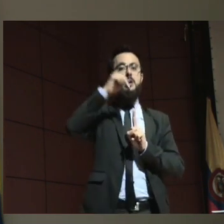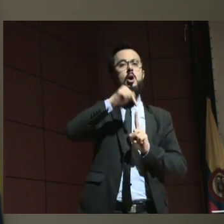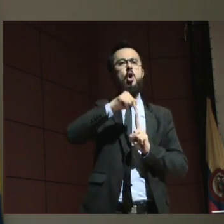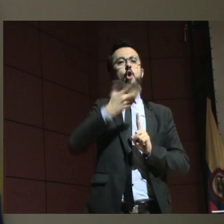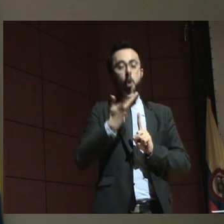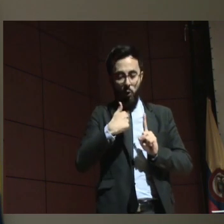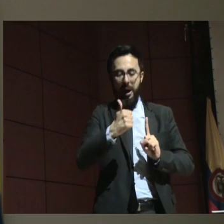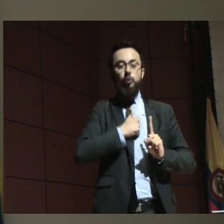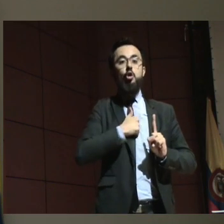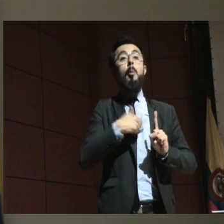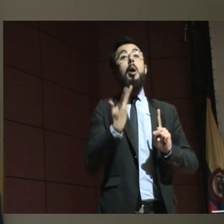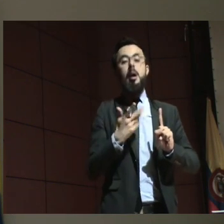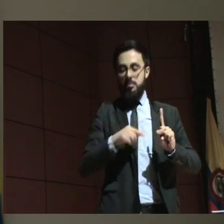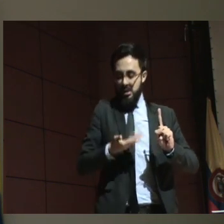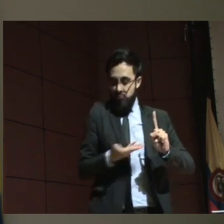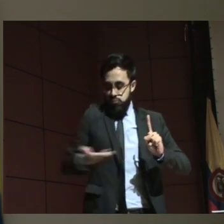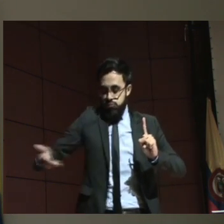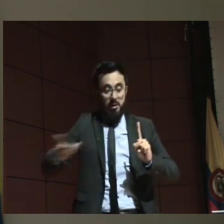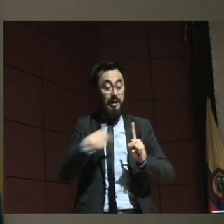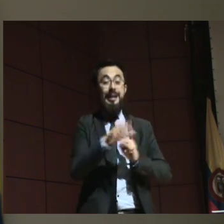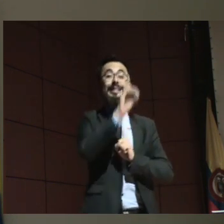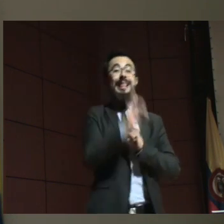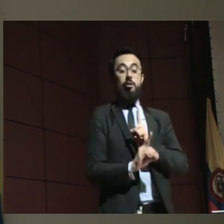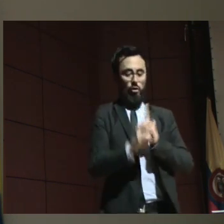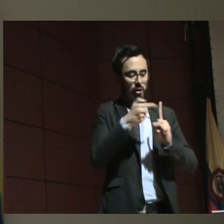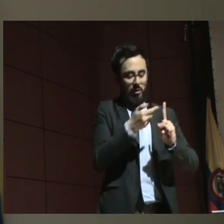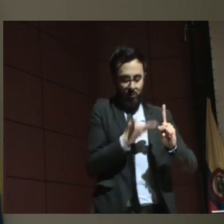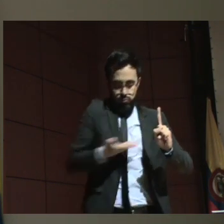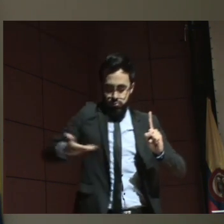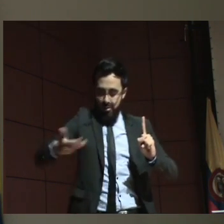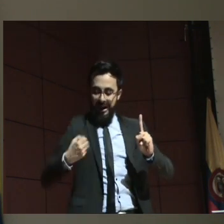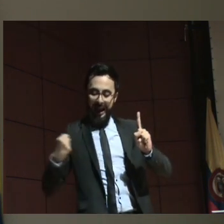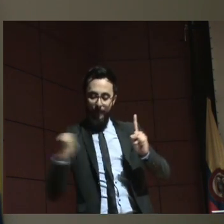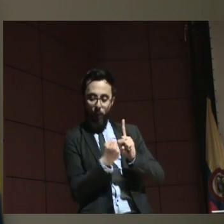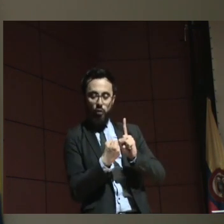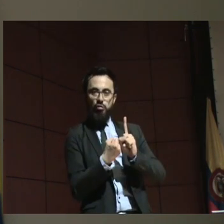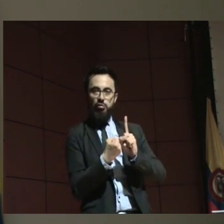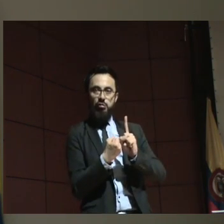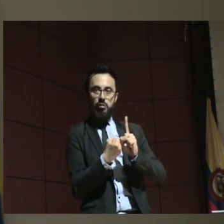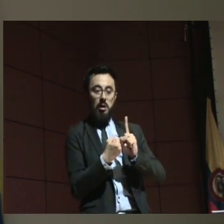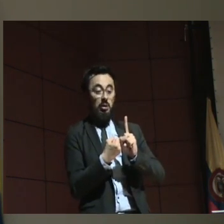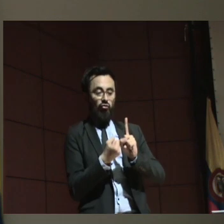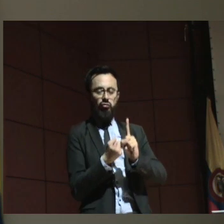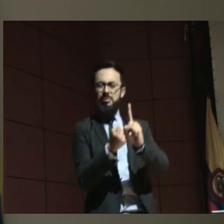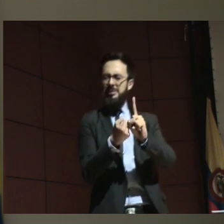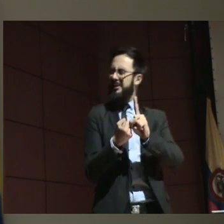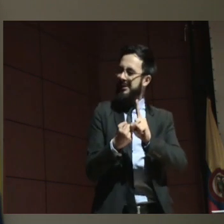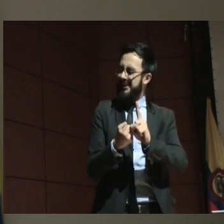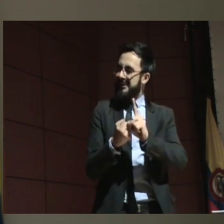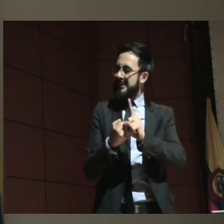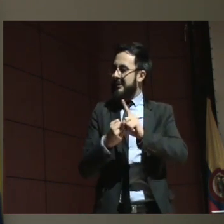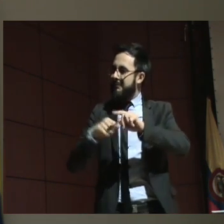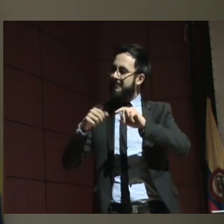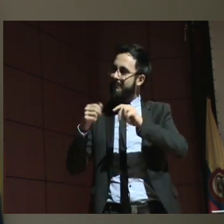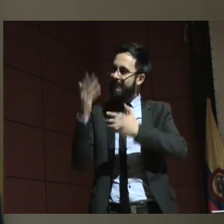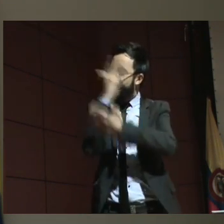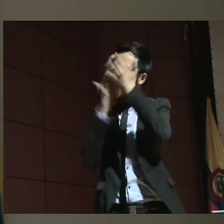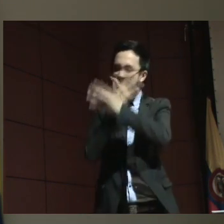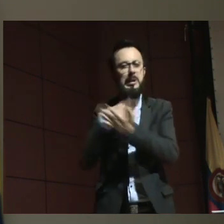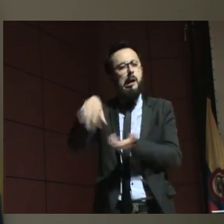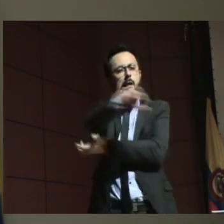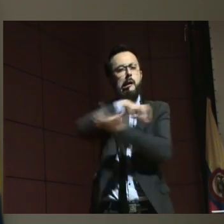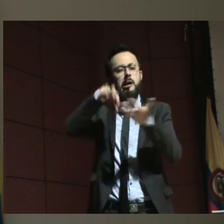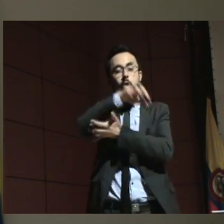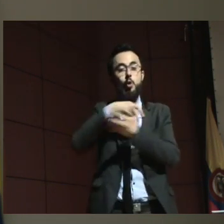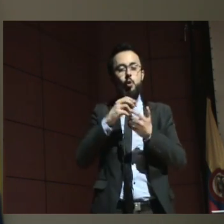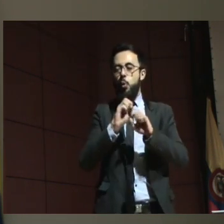la implementación de apoyos en la toma de decisiones. Eso, de nuevo, es un salpicón jurídico que no tiene ningún sentido. Eso,